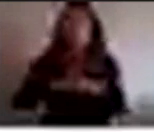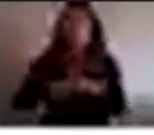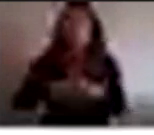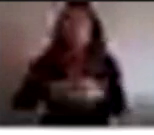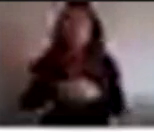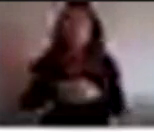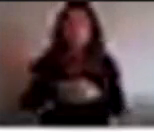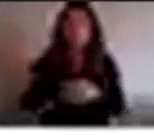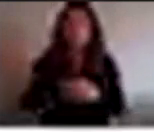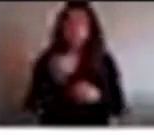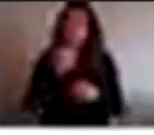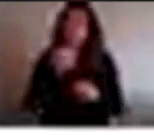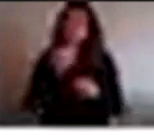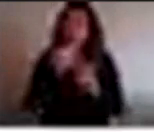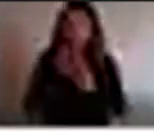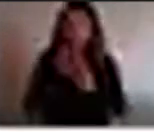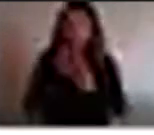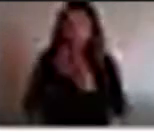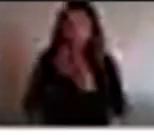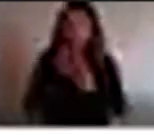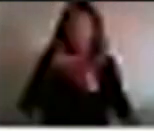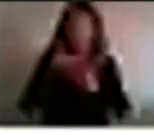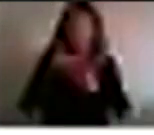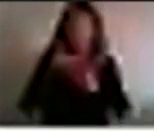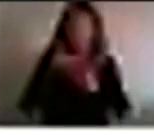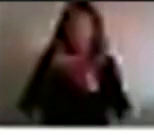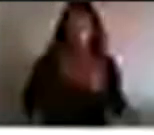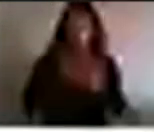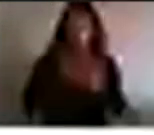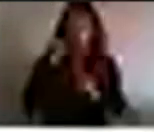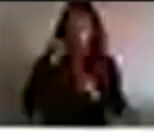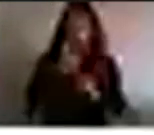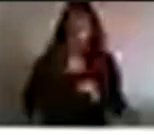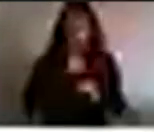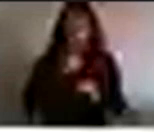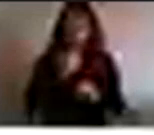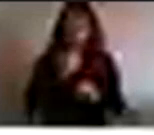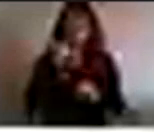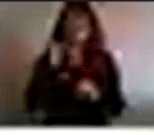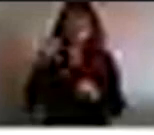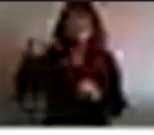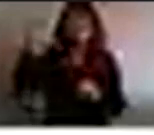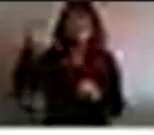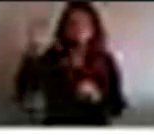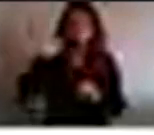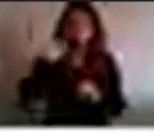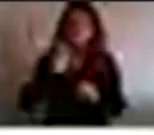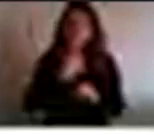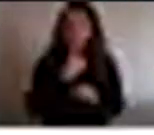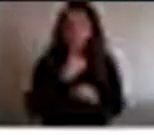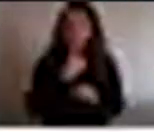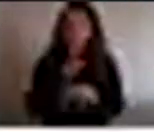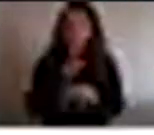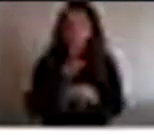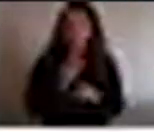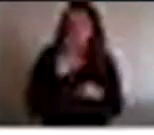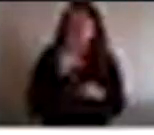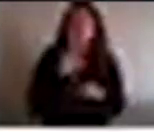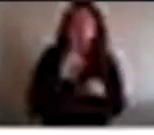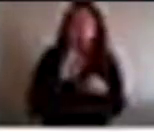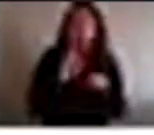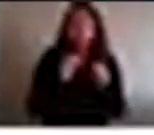de señas para las personas con discapacidad auditiva. Uno de los ajustes razonables, como lo decía